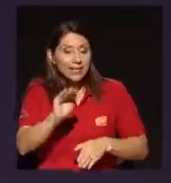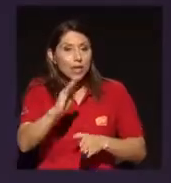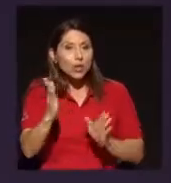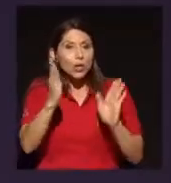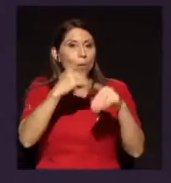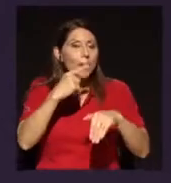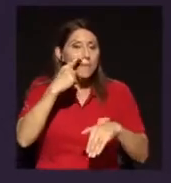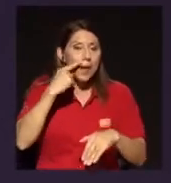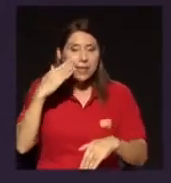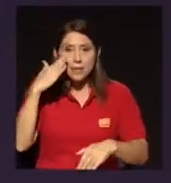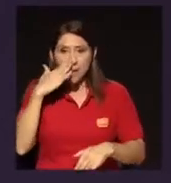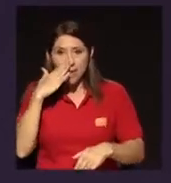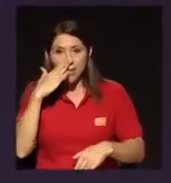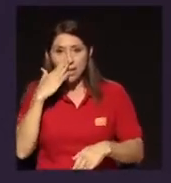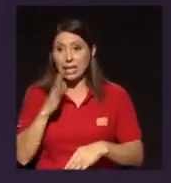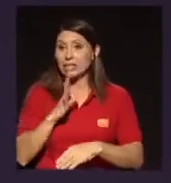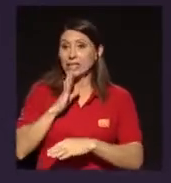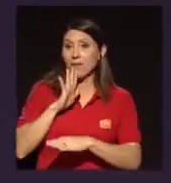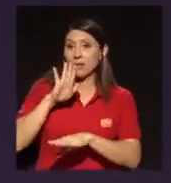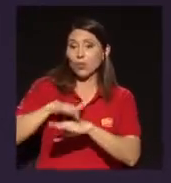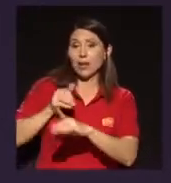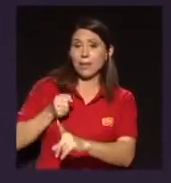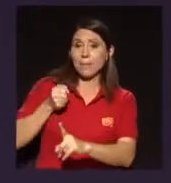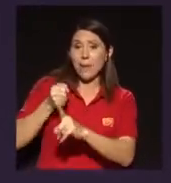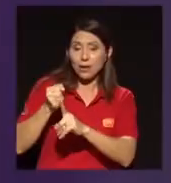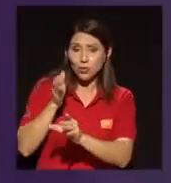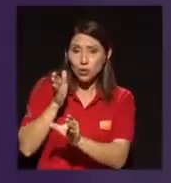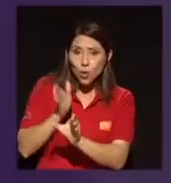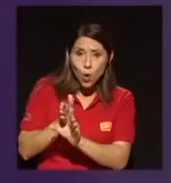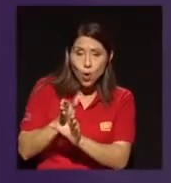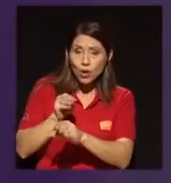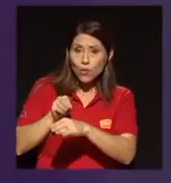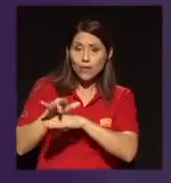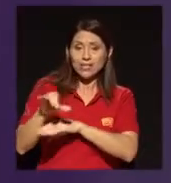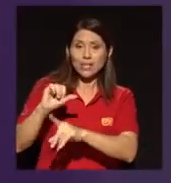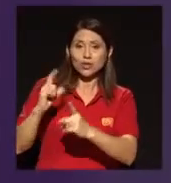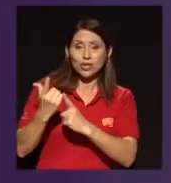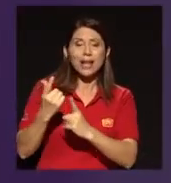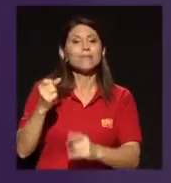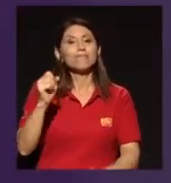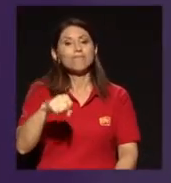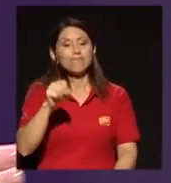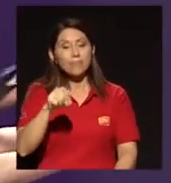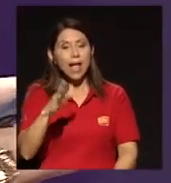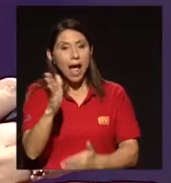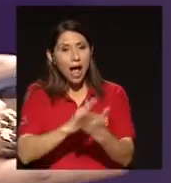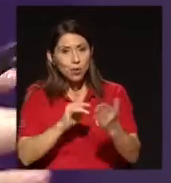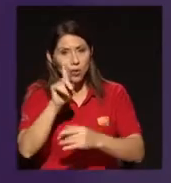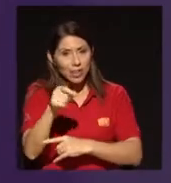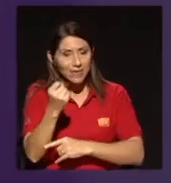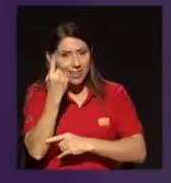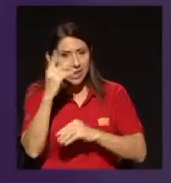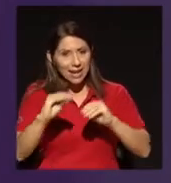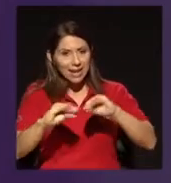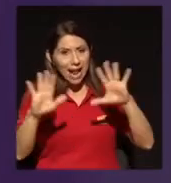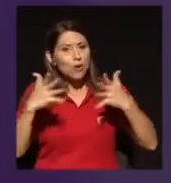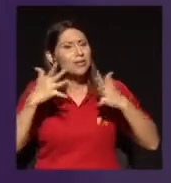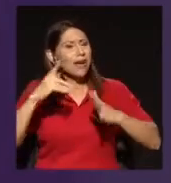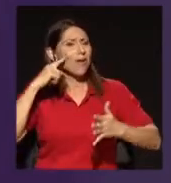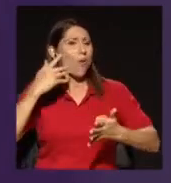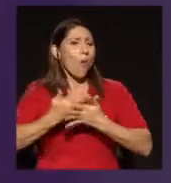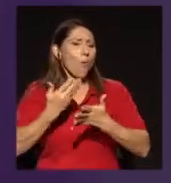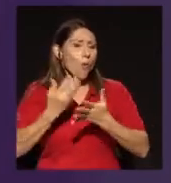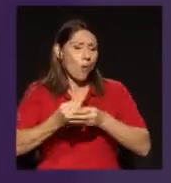psicológico, que es terrible. La influencia social. Correcto. Y una cosa que hay que tener claro, y eso está requete comprobado en miles